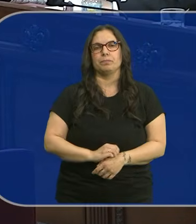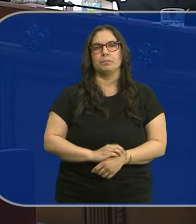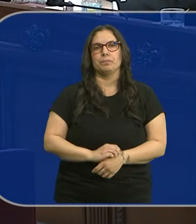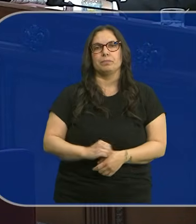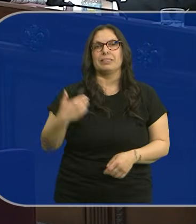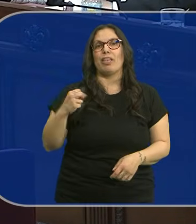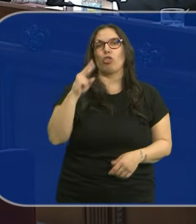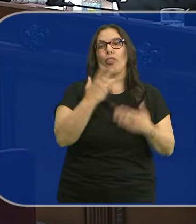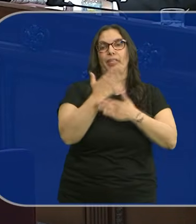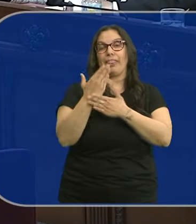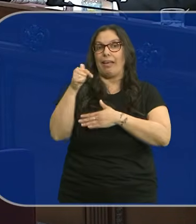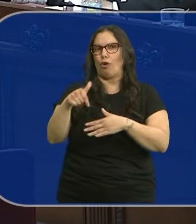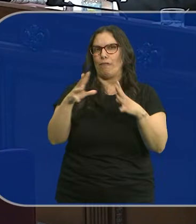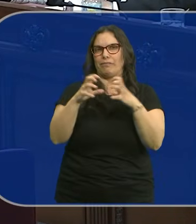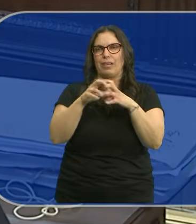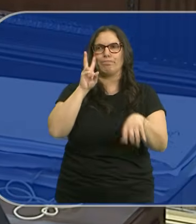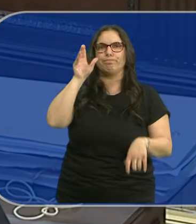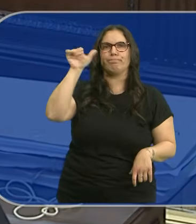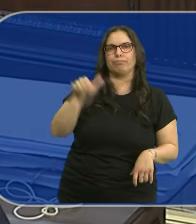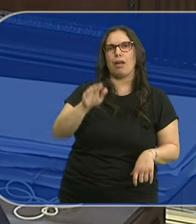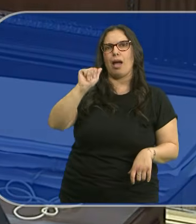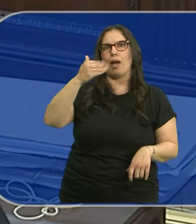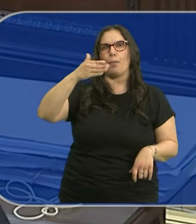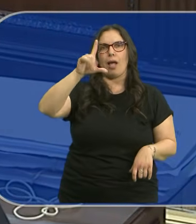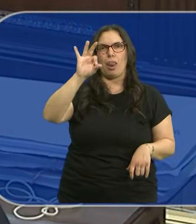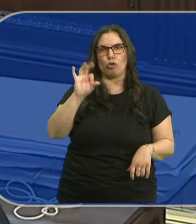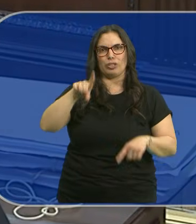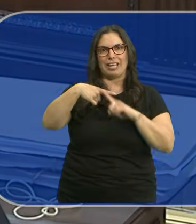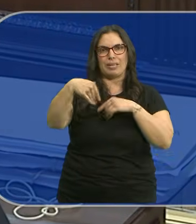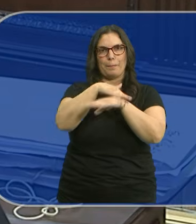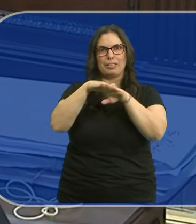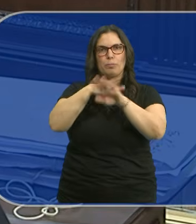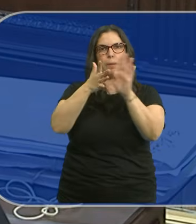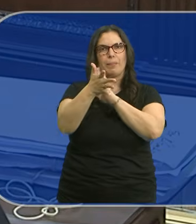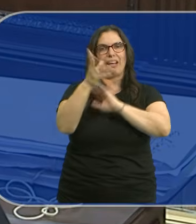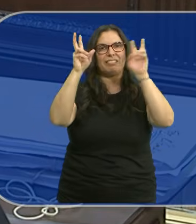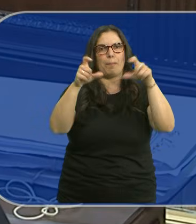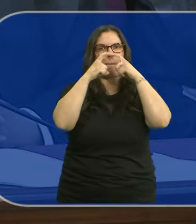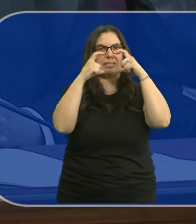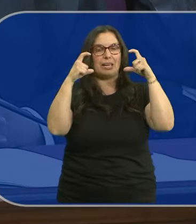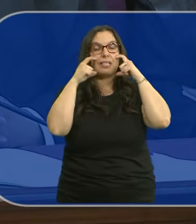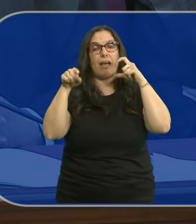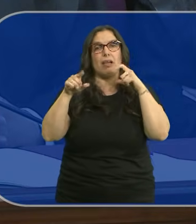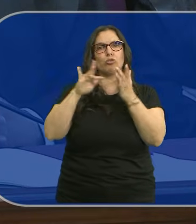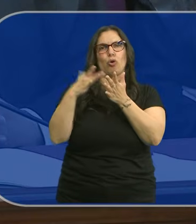Tras 12 sesiones era el momento más esperado. José Luis Ábalos en el banquillo para hablar de la trama de las mascarillas. El que fuera ministro de Transportes